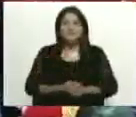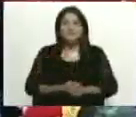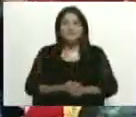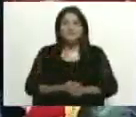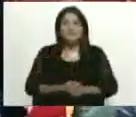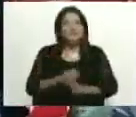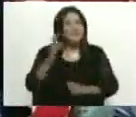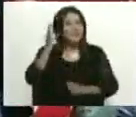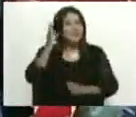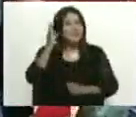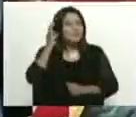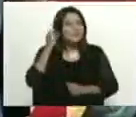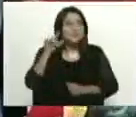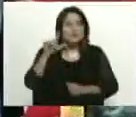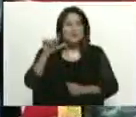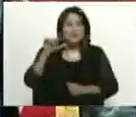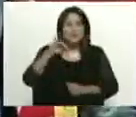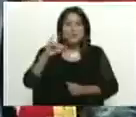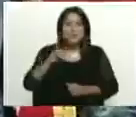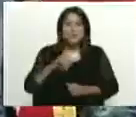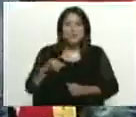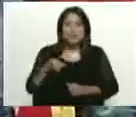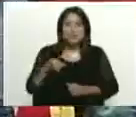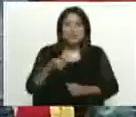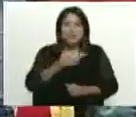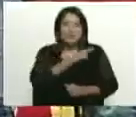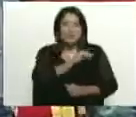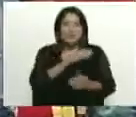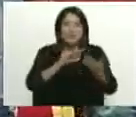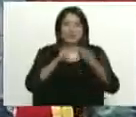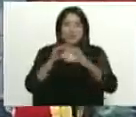Luz Marina Rincón, jefe de Comunidad Araguaray 3.